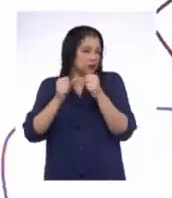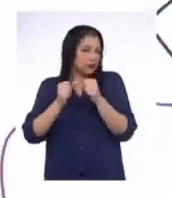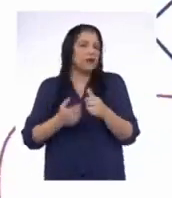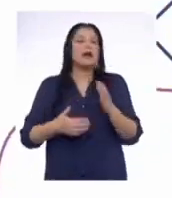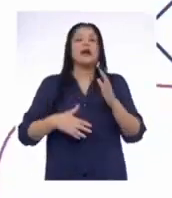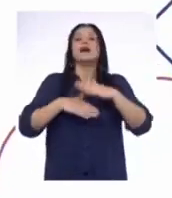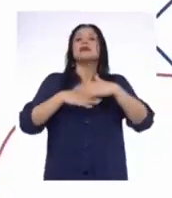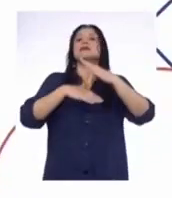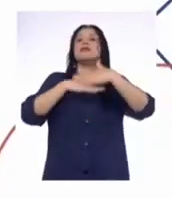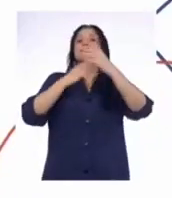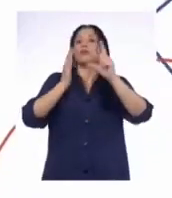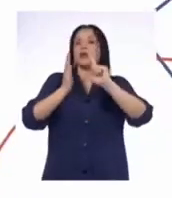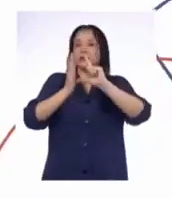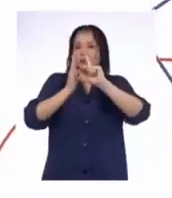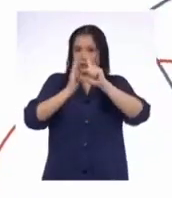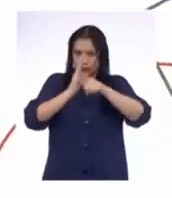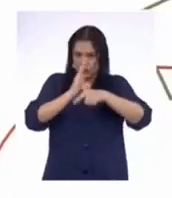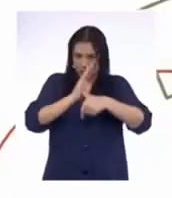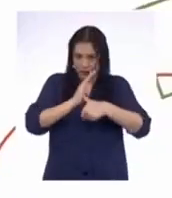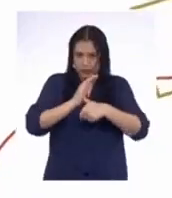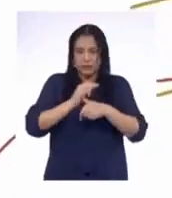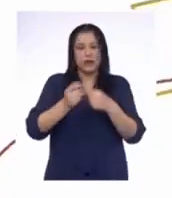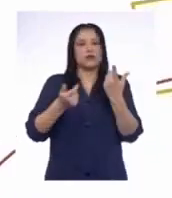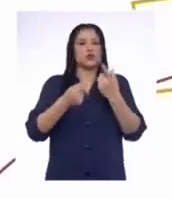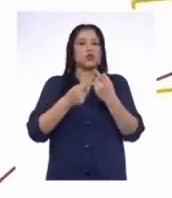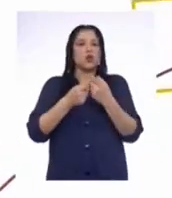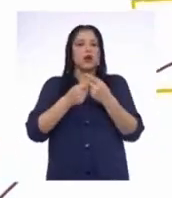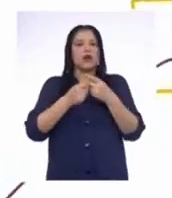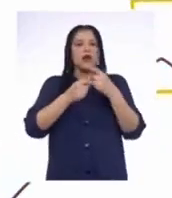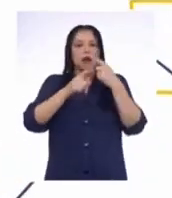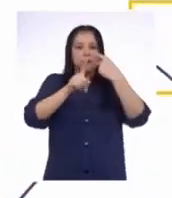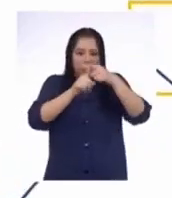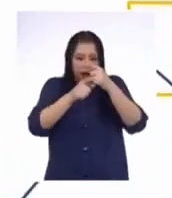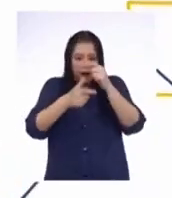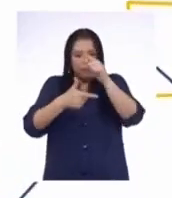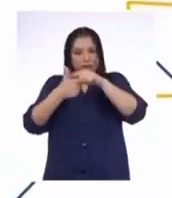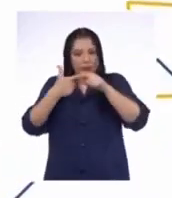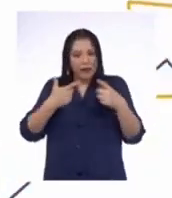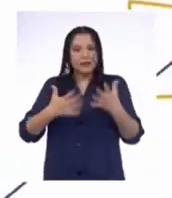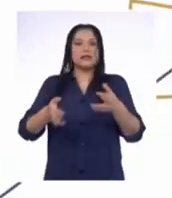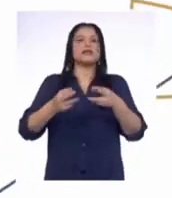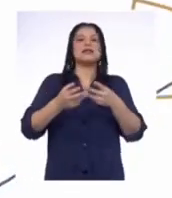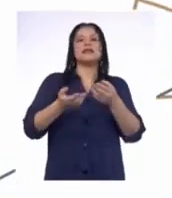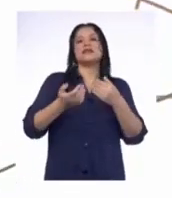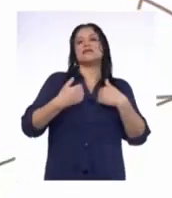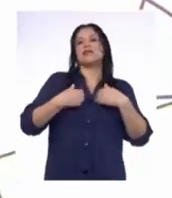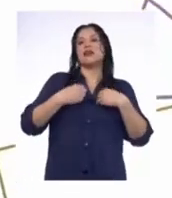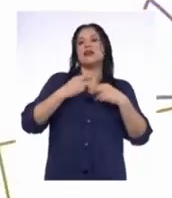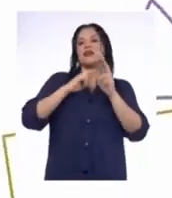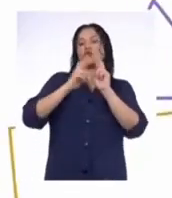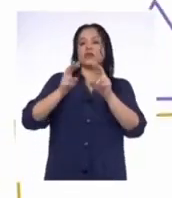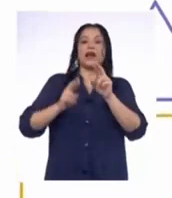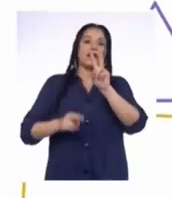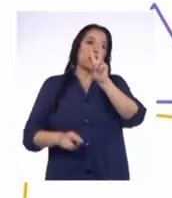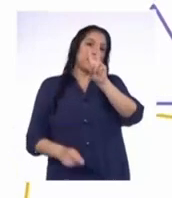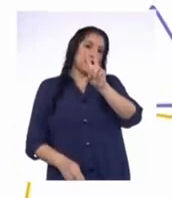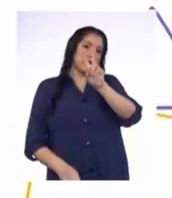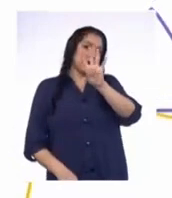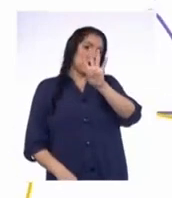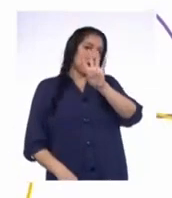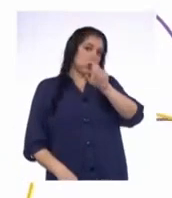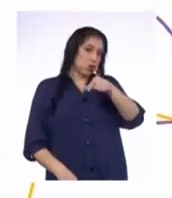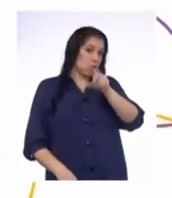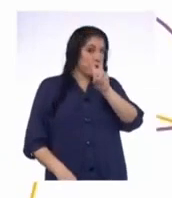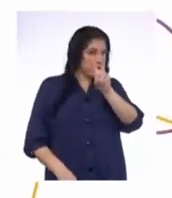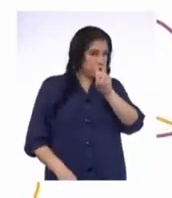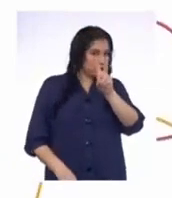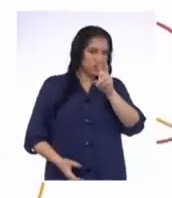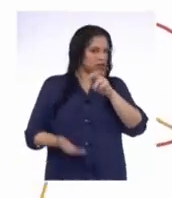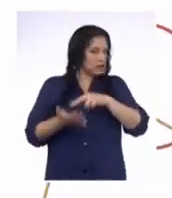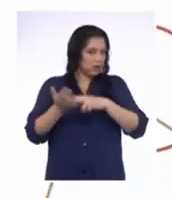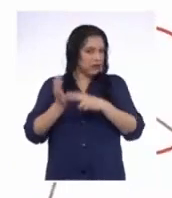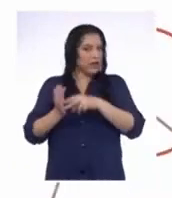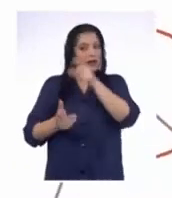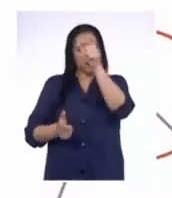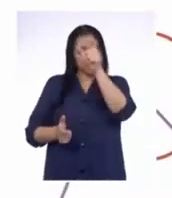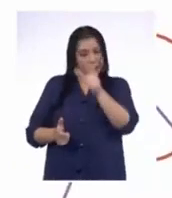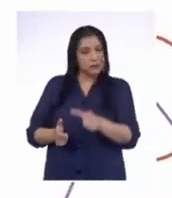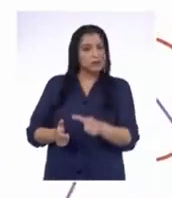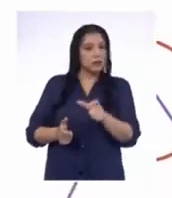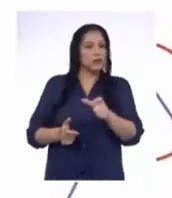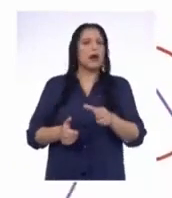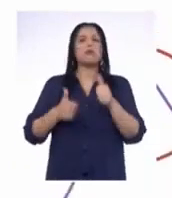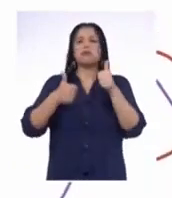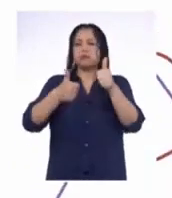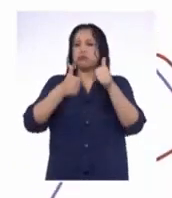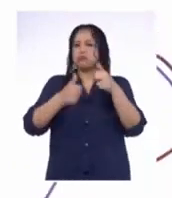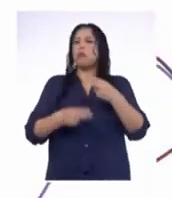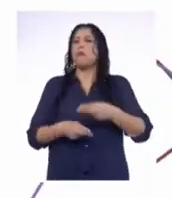luego de realizar las operaciones se obtiene como resultado 24,2, quiere decir que la persona está con